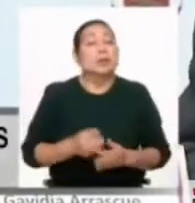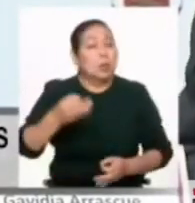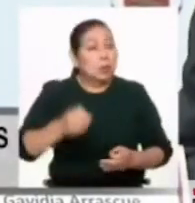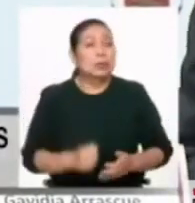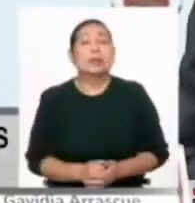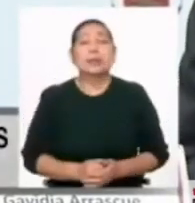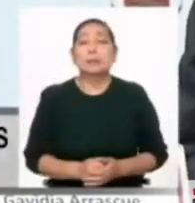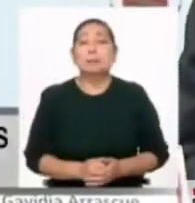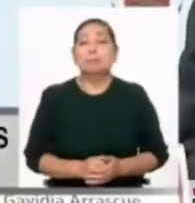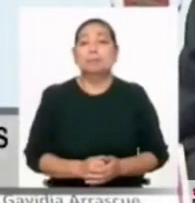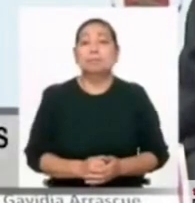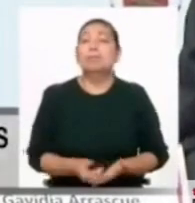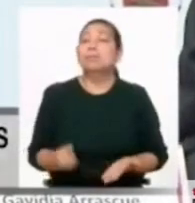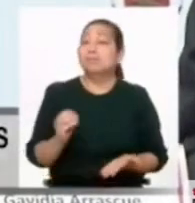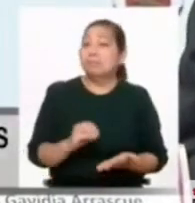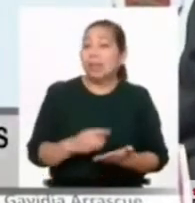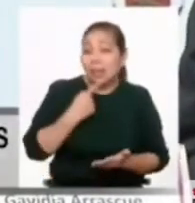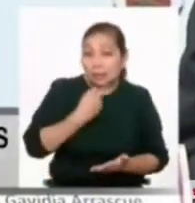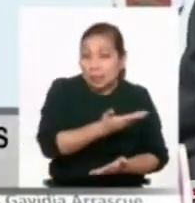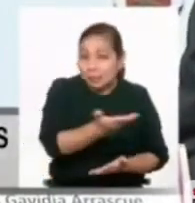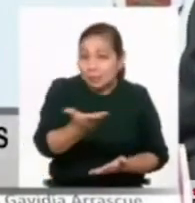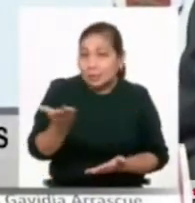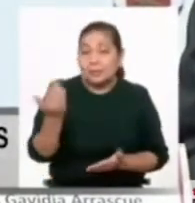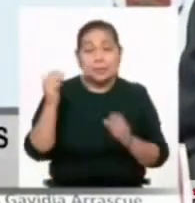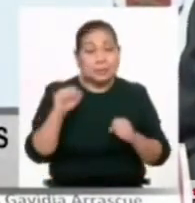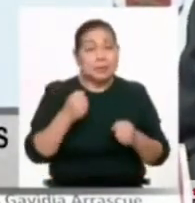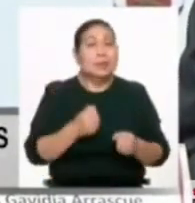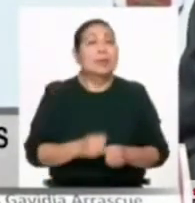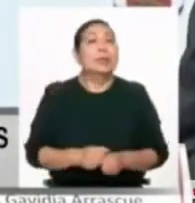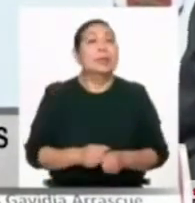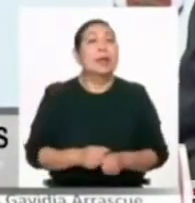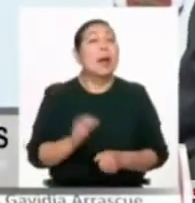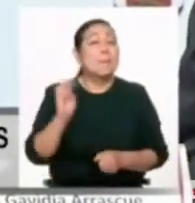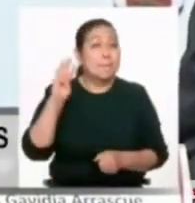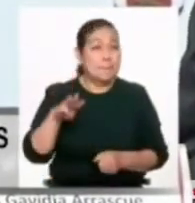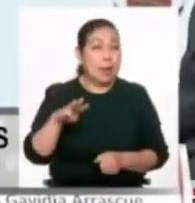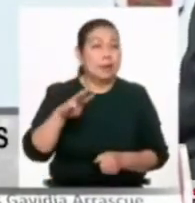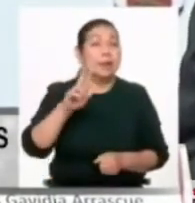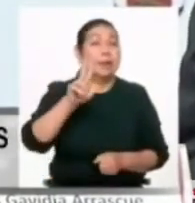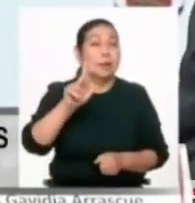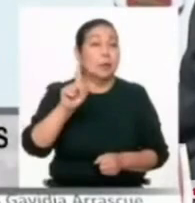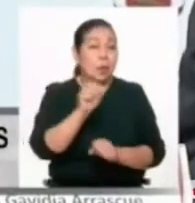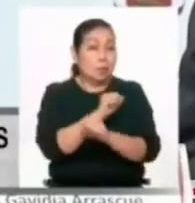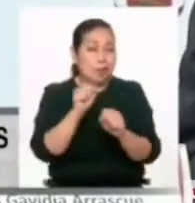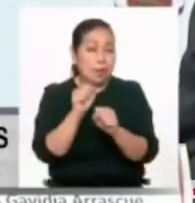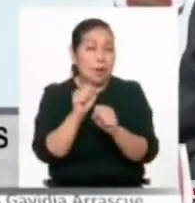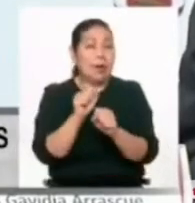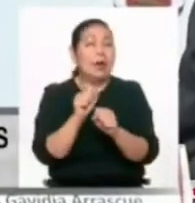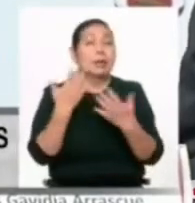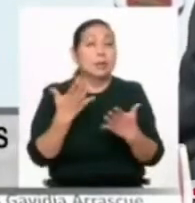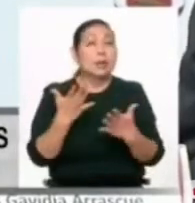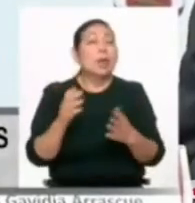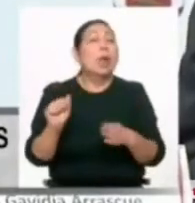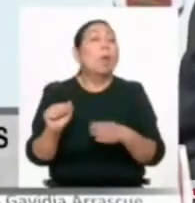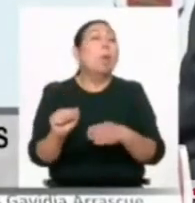sentenciado. Nuevamente hacer un llamado para el día martes 31 a las 10 de la mañana, el